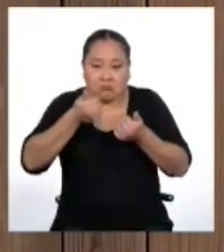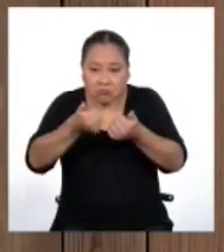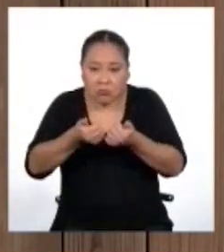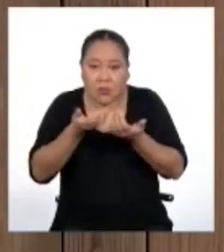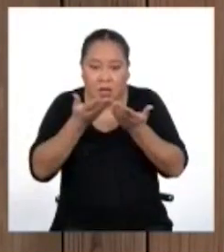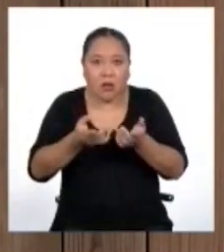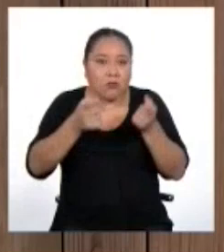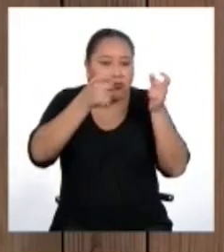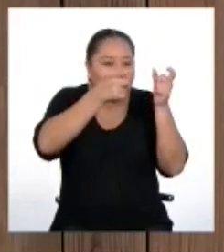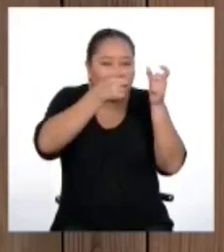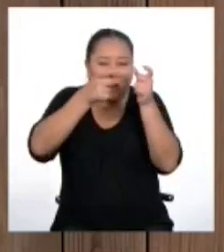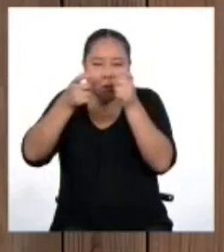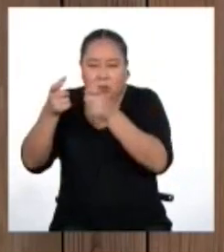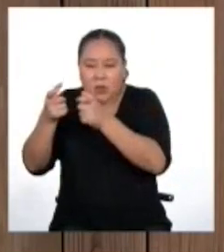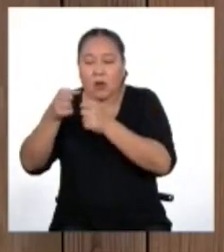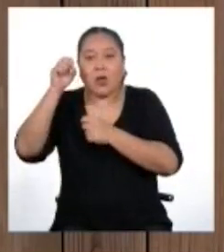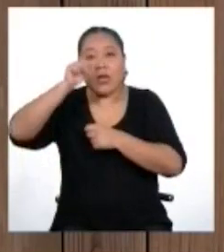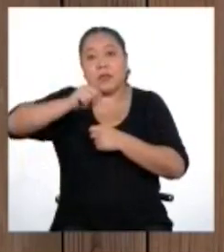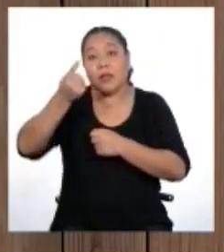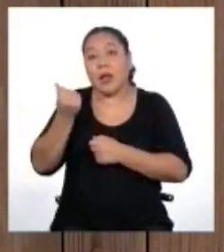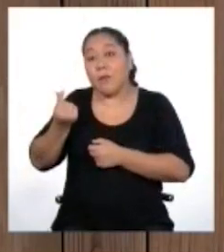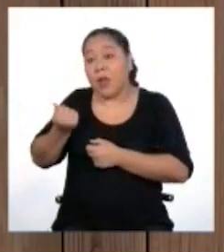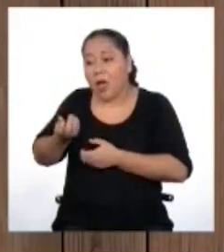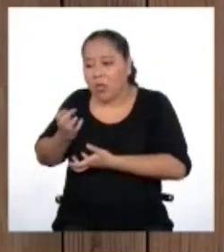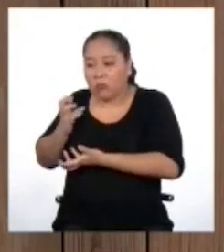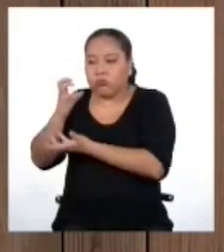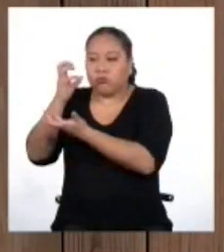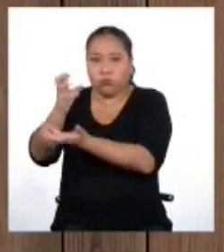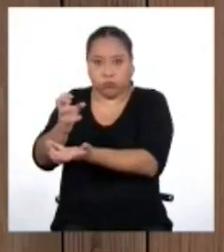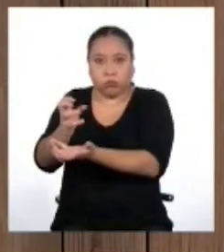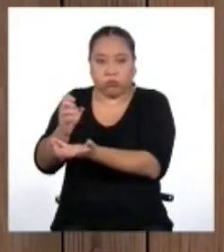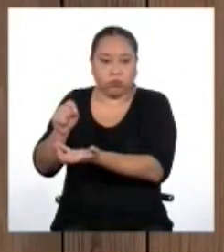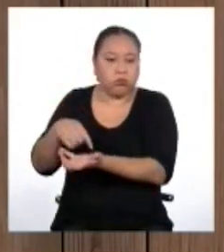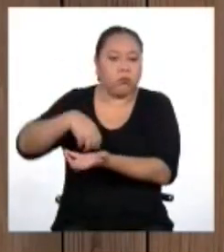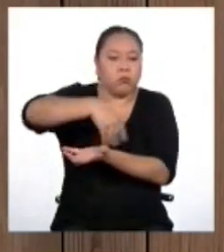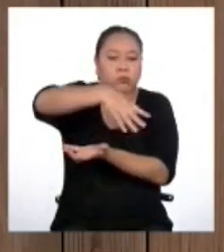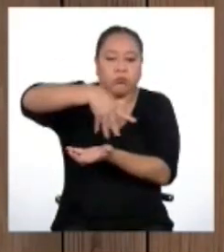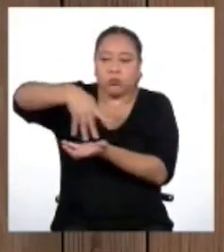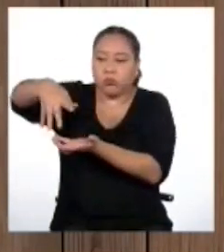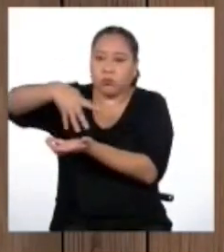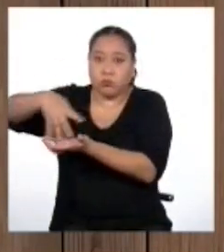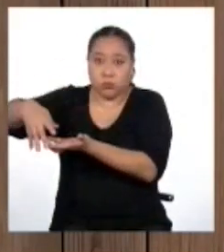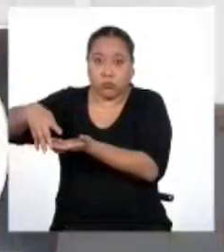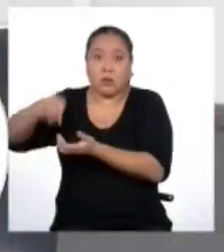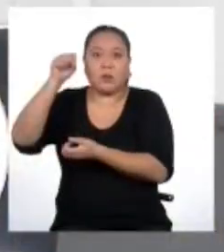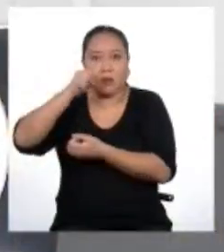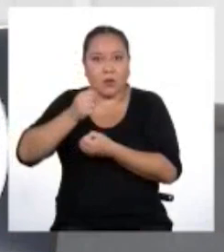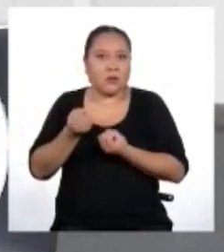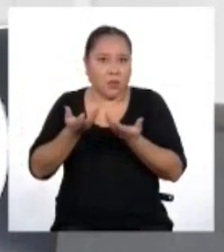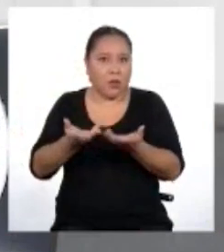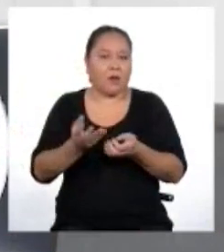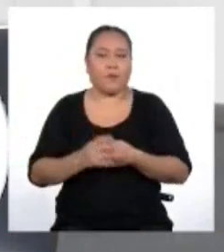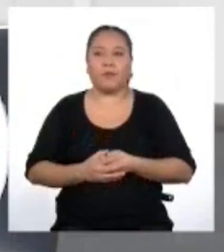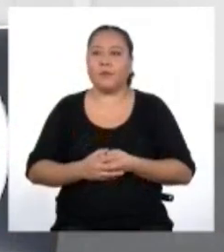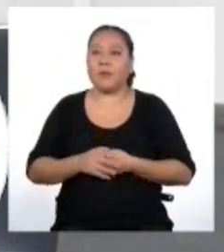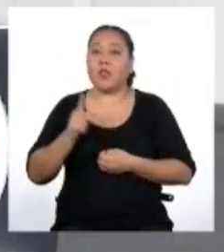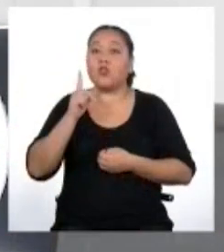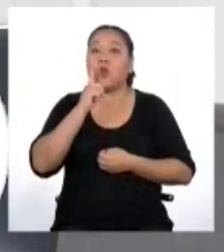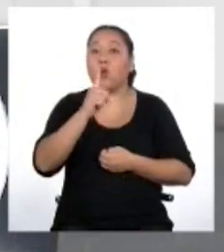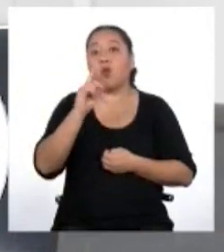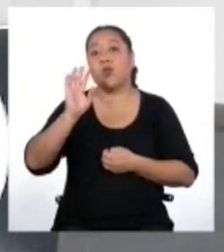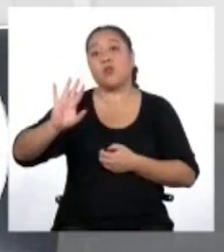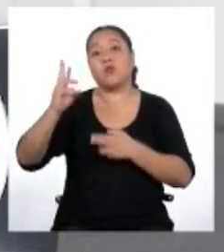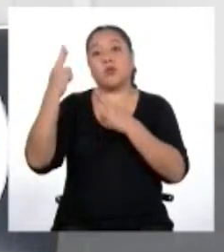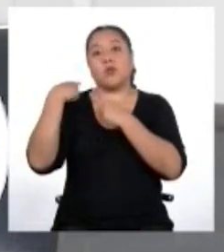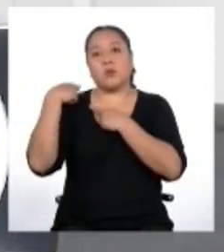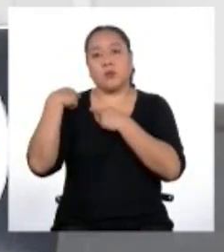Supervisar la legalidad de la ejecución del dinero otorgado por el Estado es una de sus funciones. Claro, alguien